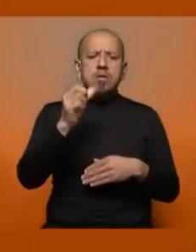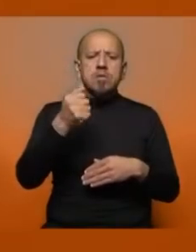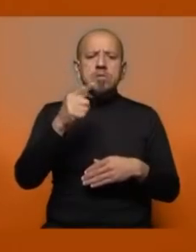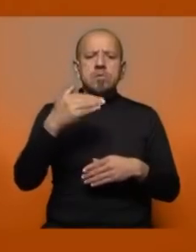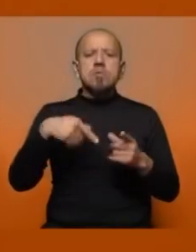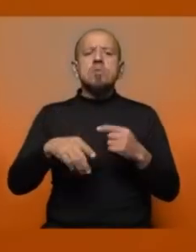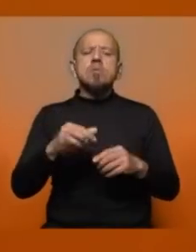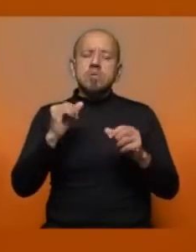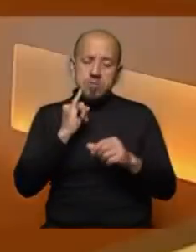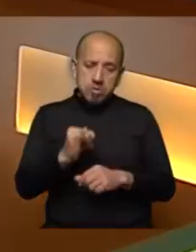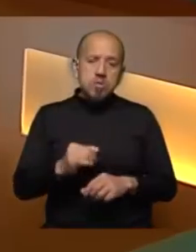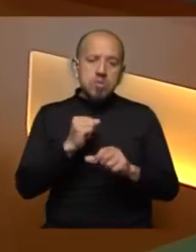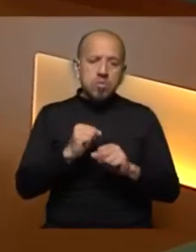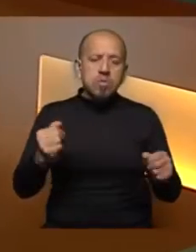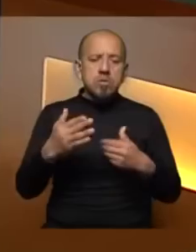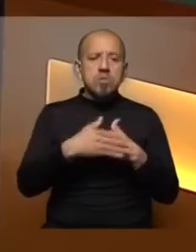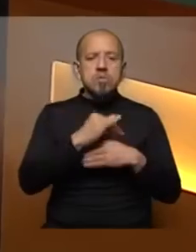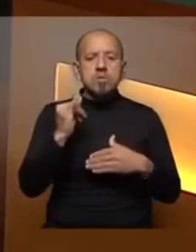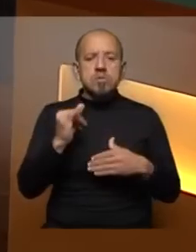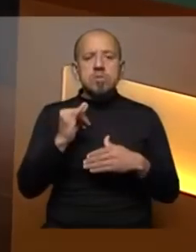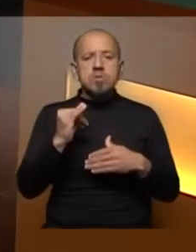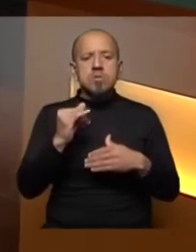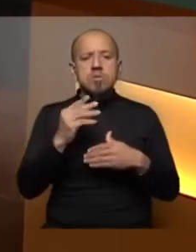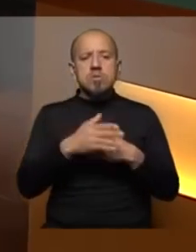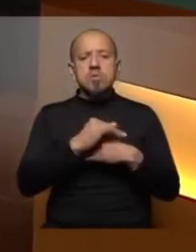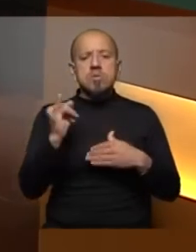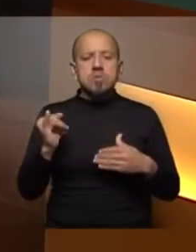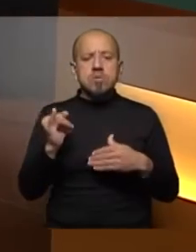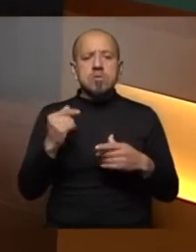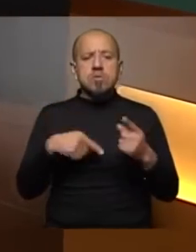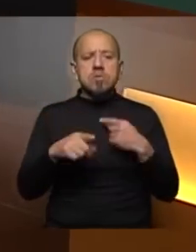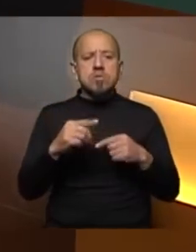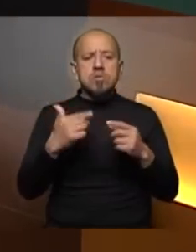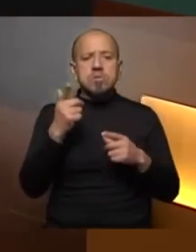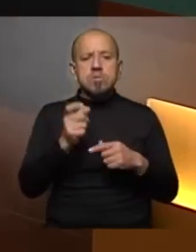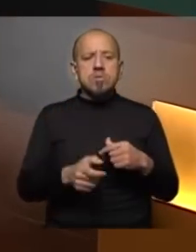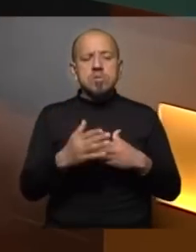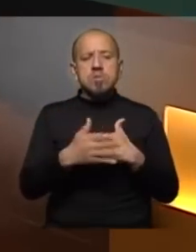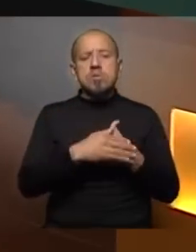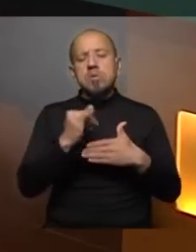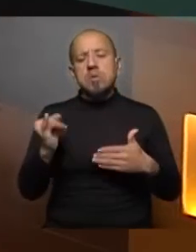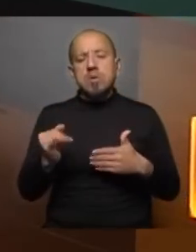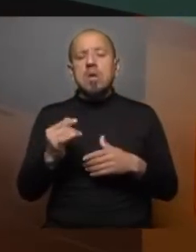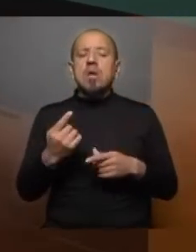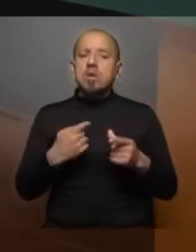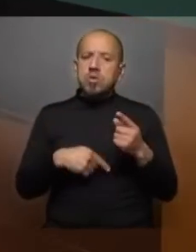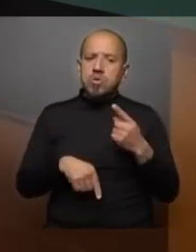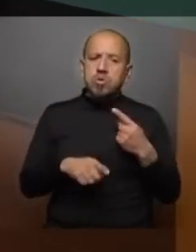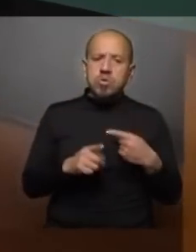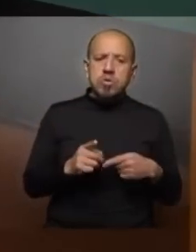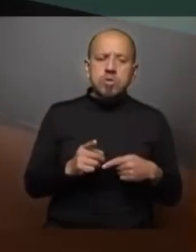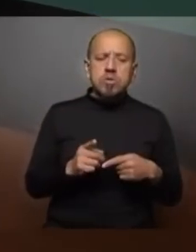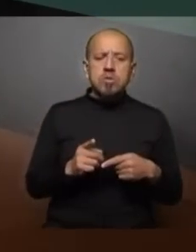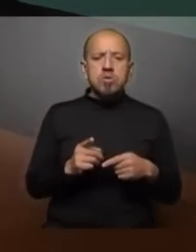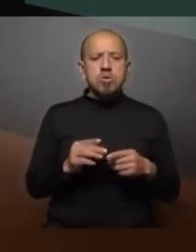puede considerar este en lo personal yoy soy una persona que me defino como de izquierda lo cual no quiere decir que